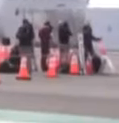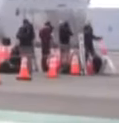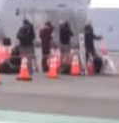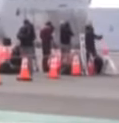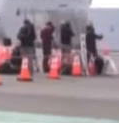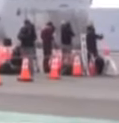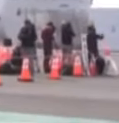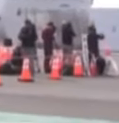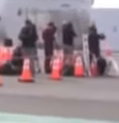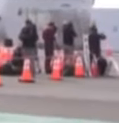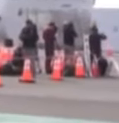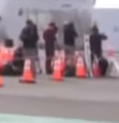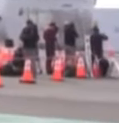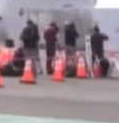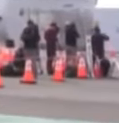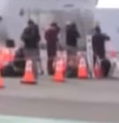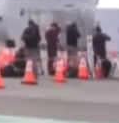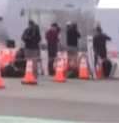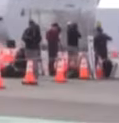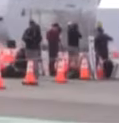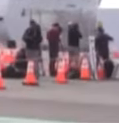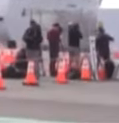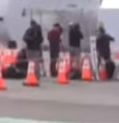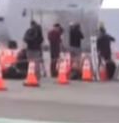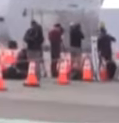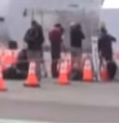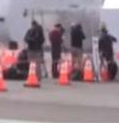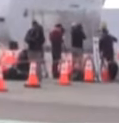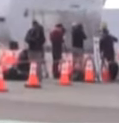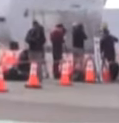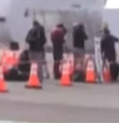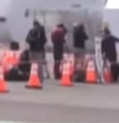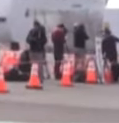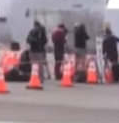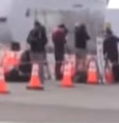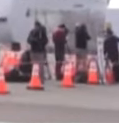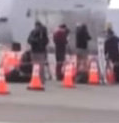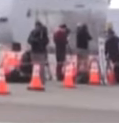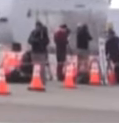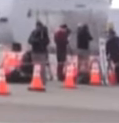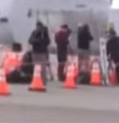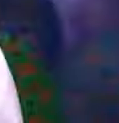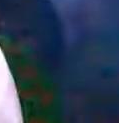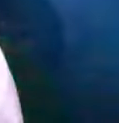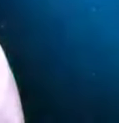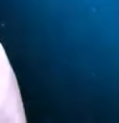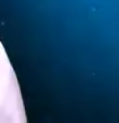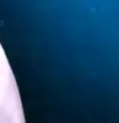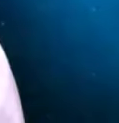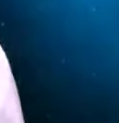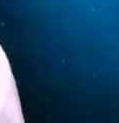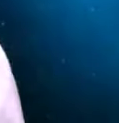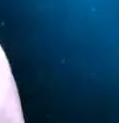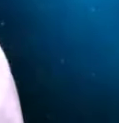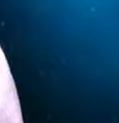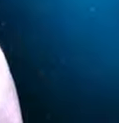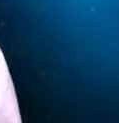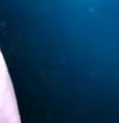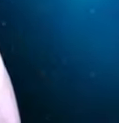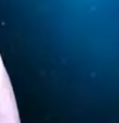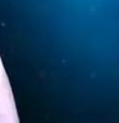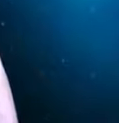mayoría eran casos importados donde un viajero regresaba a su país de origen infectado por el virus. Para declarar